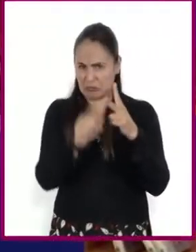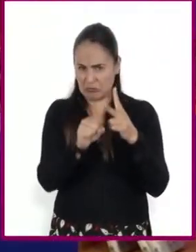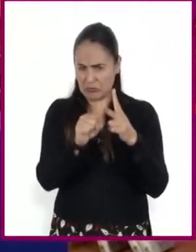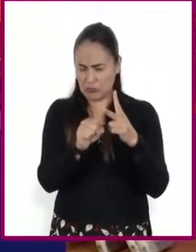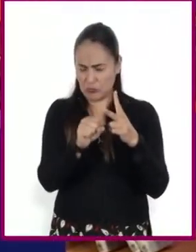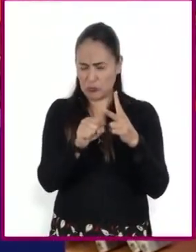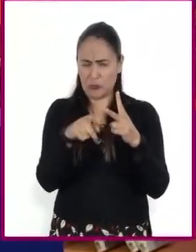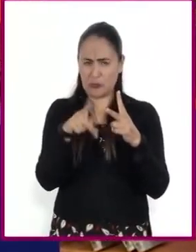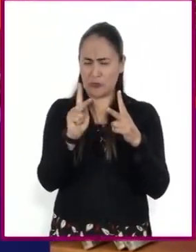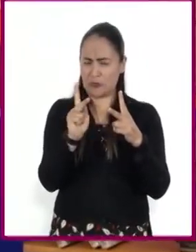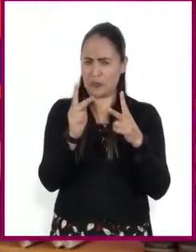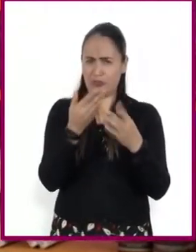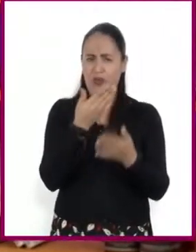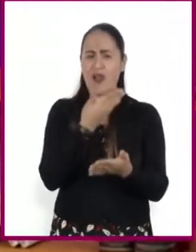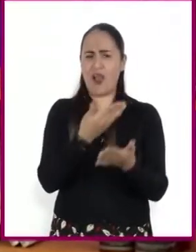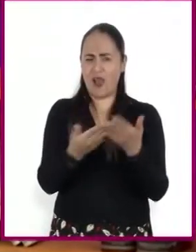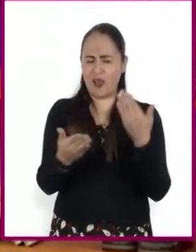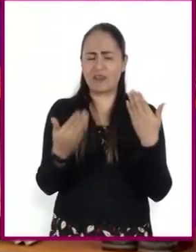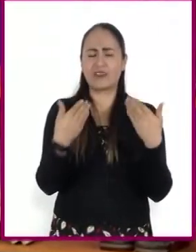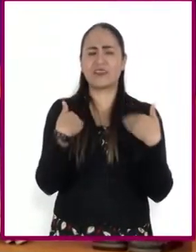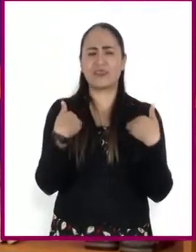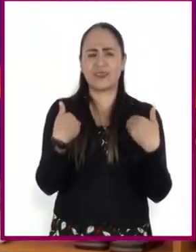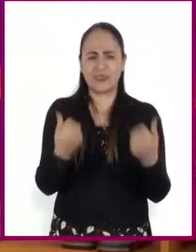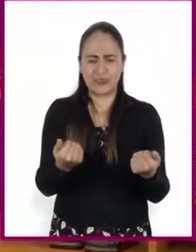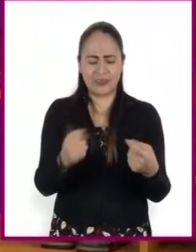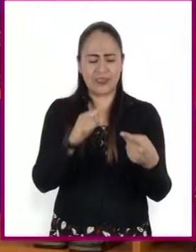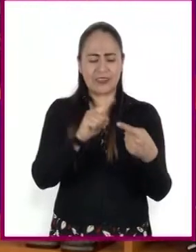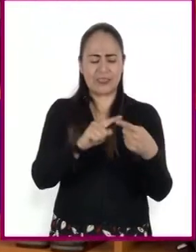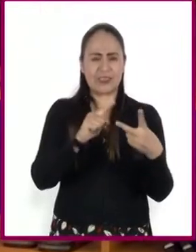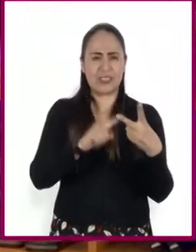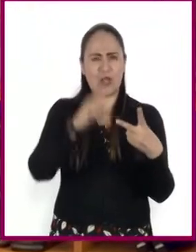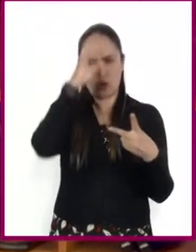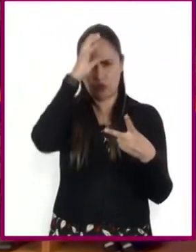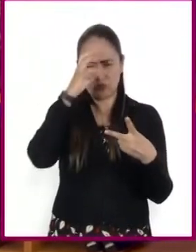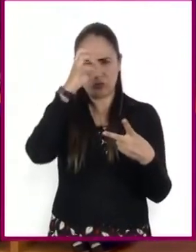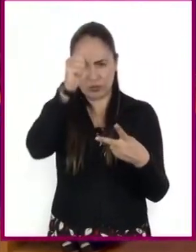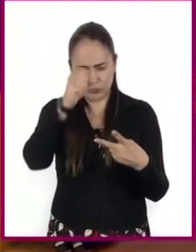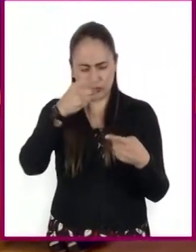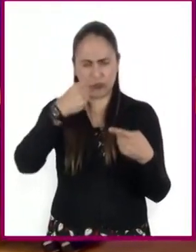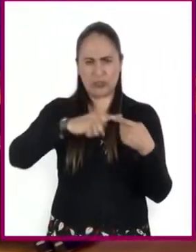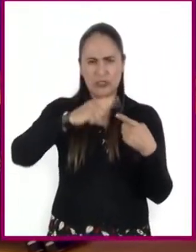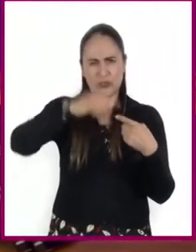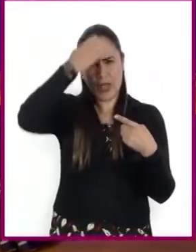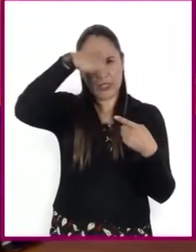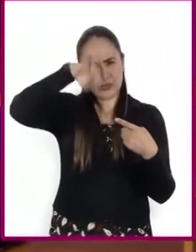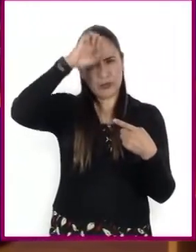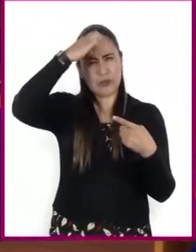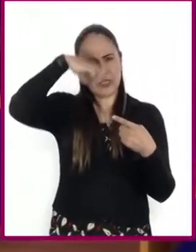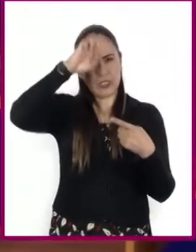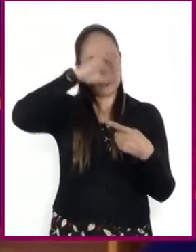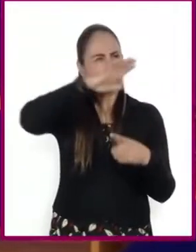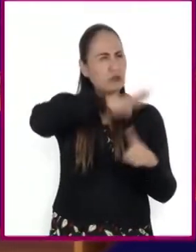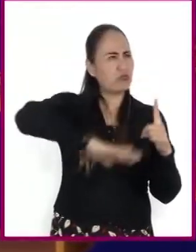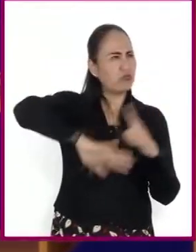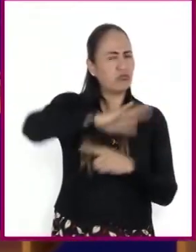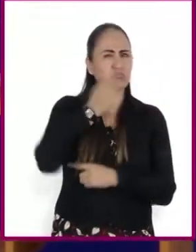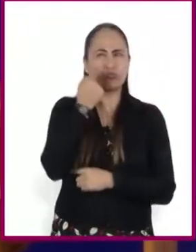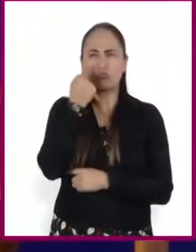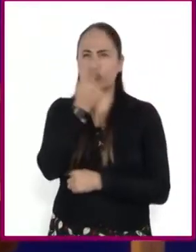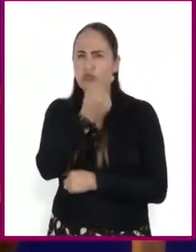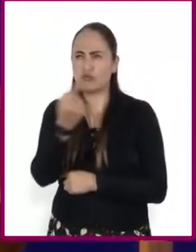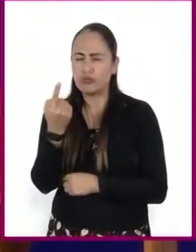Pero sí, ahora entiendo que los conceptos dependen de la experiencia de la relación con el entorno.